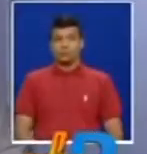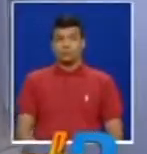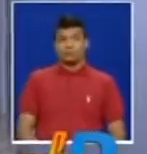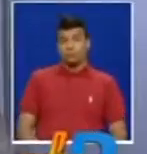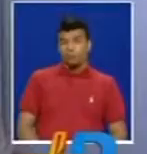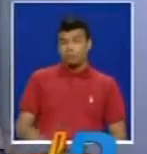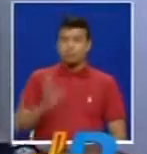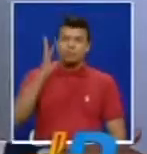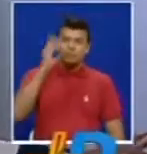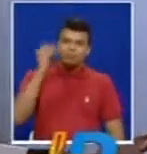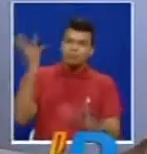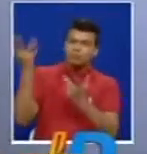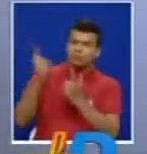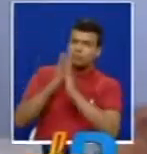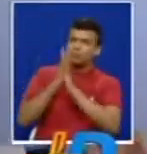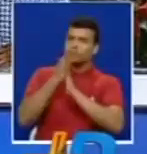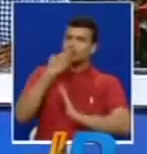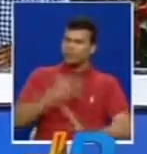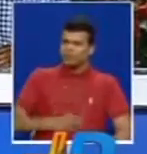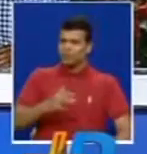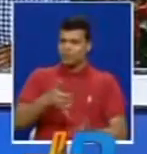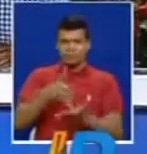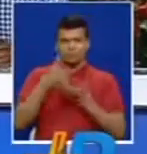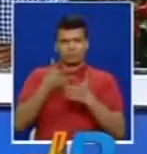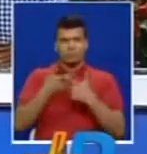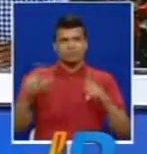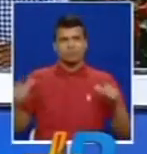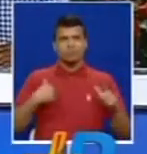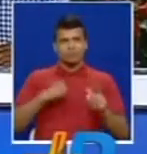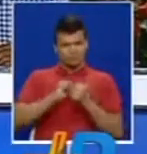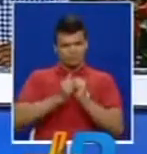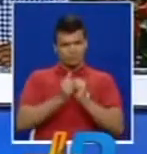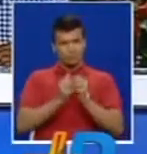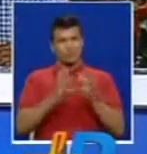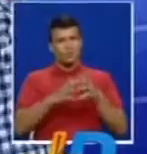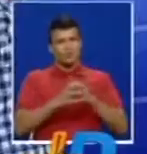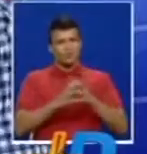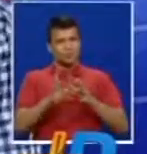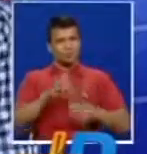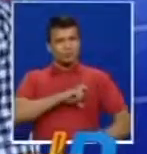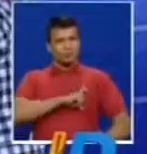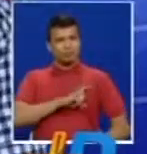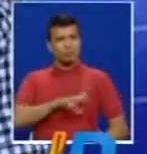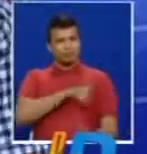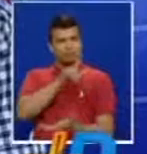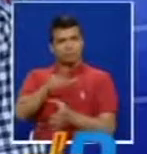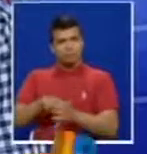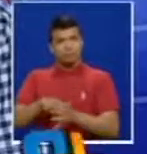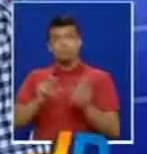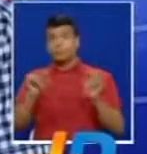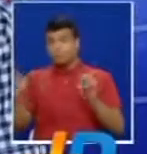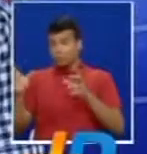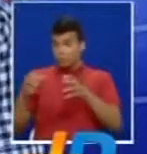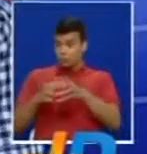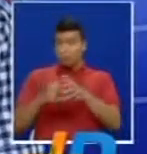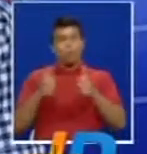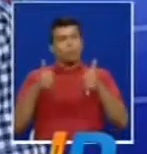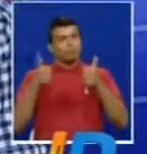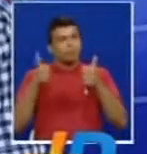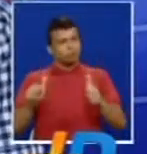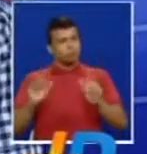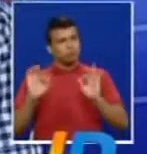Experiencia de Copa Libertadores, John Edwin Biafara, para este Deportivo Cali que va a estar en Copa Libertadores. Sí, muy buenas. Creo que hay un buen grupo, un